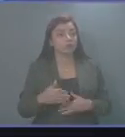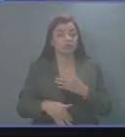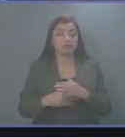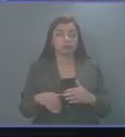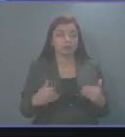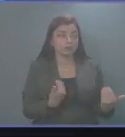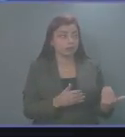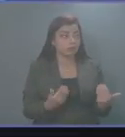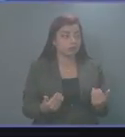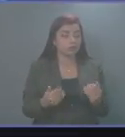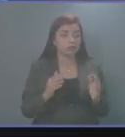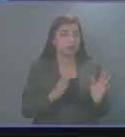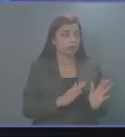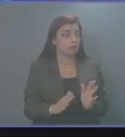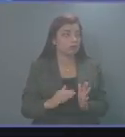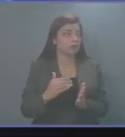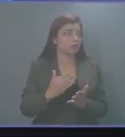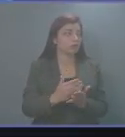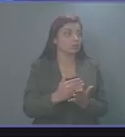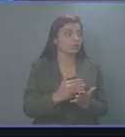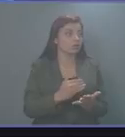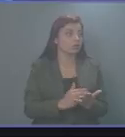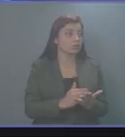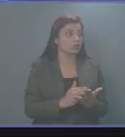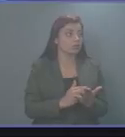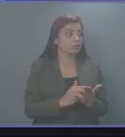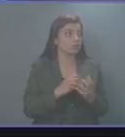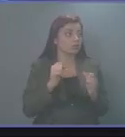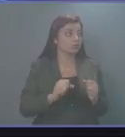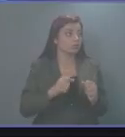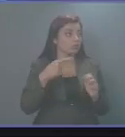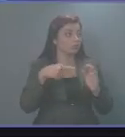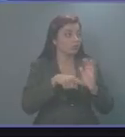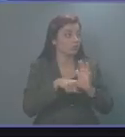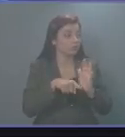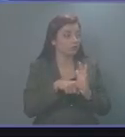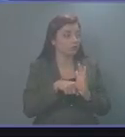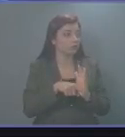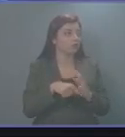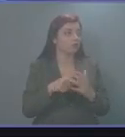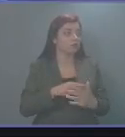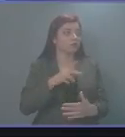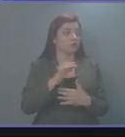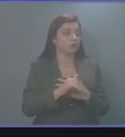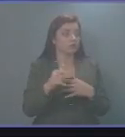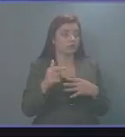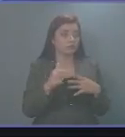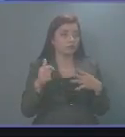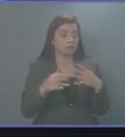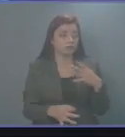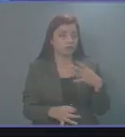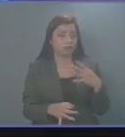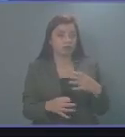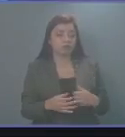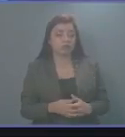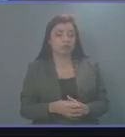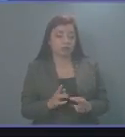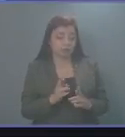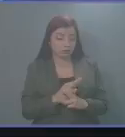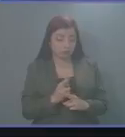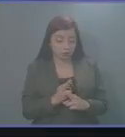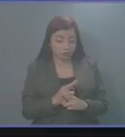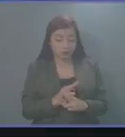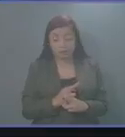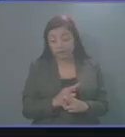ninguno de los casos valoraciones negativas a los proyectos de reforma. En